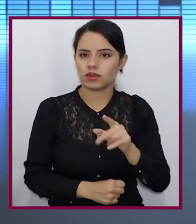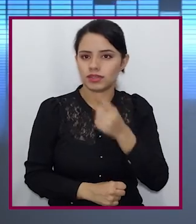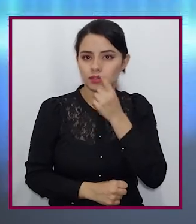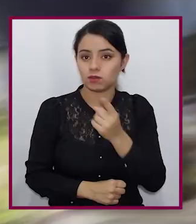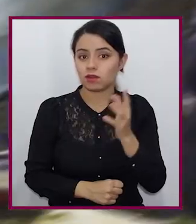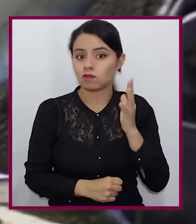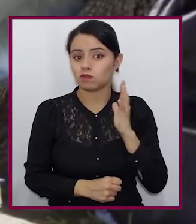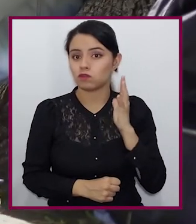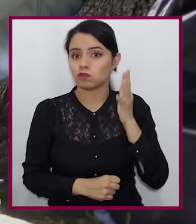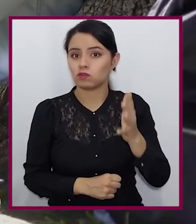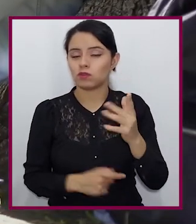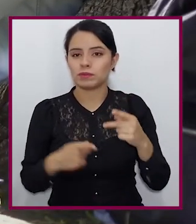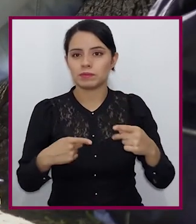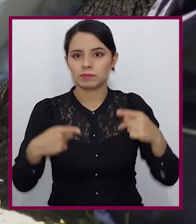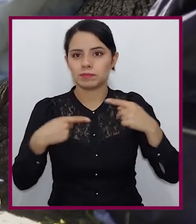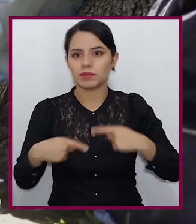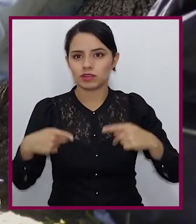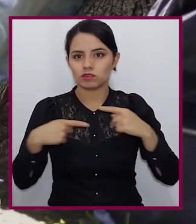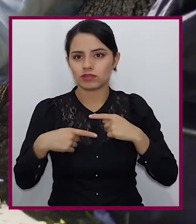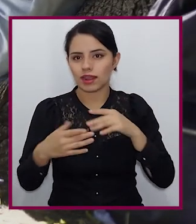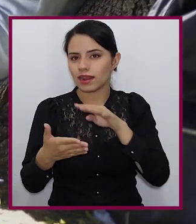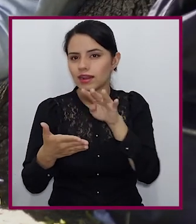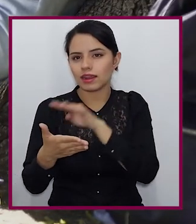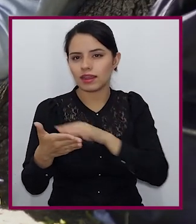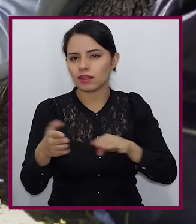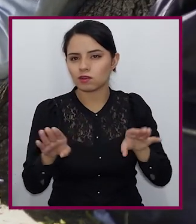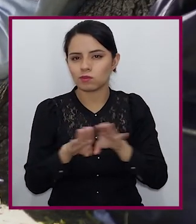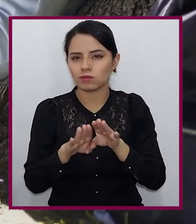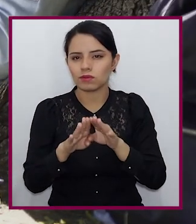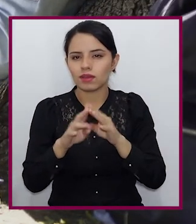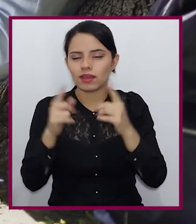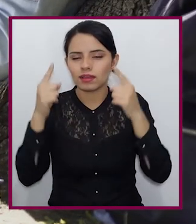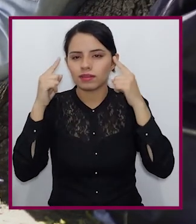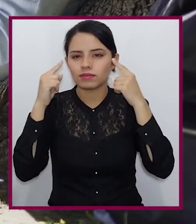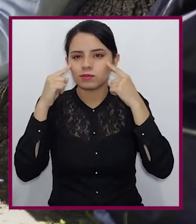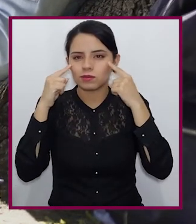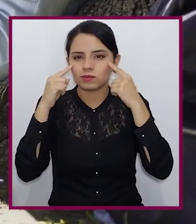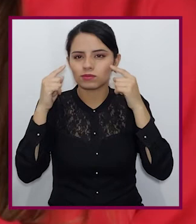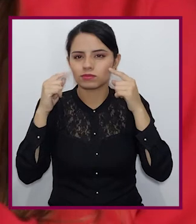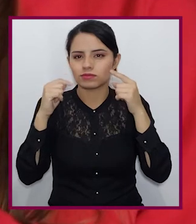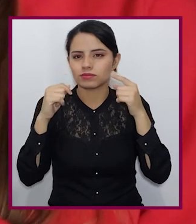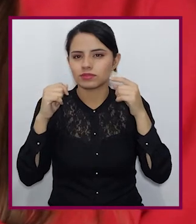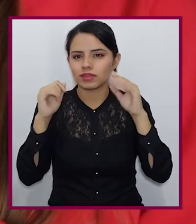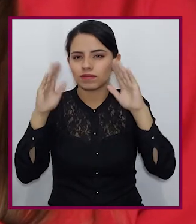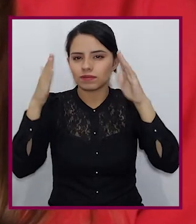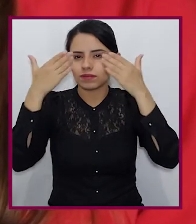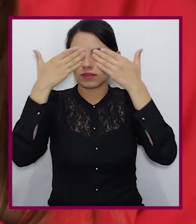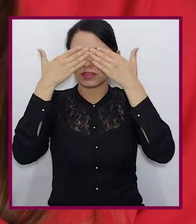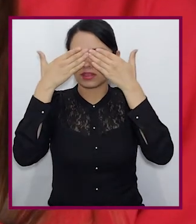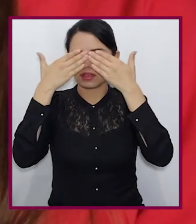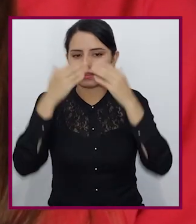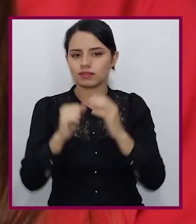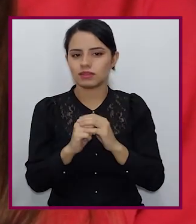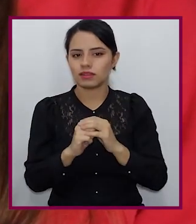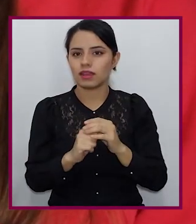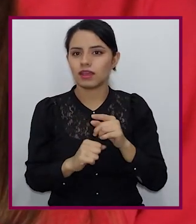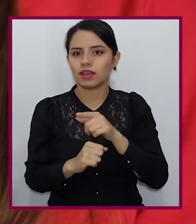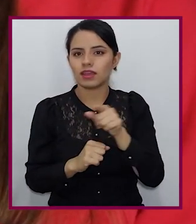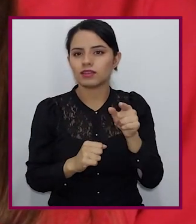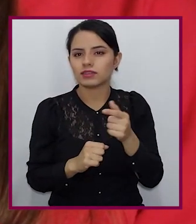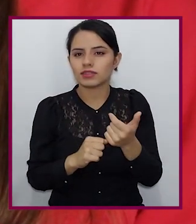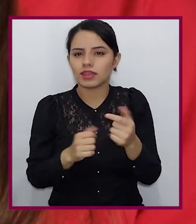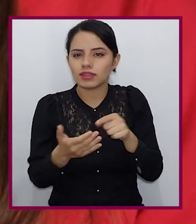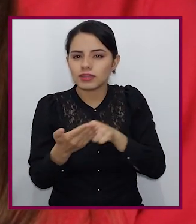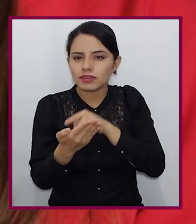que en un futuro la gente acabaría leyendo con los ojos cerrados. y que andarían por ahí con un